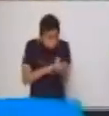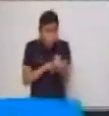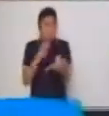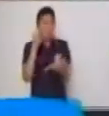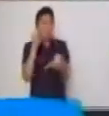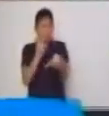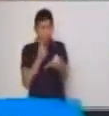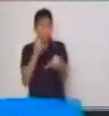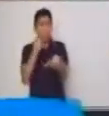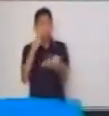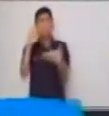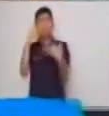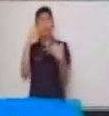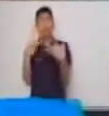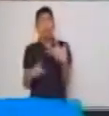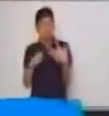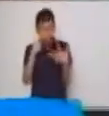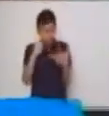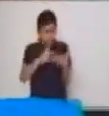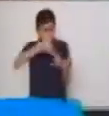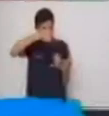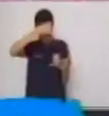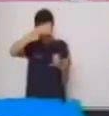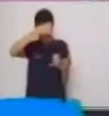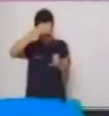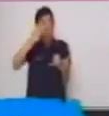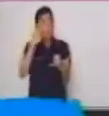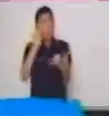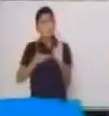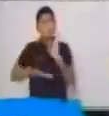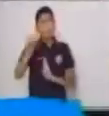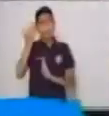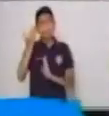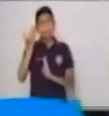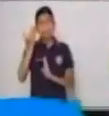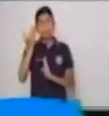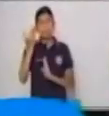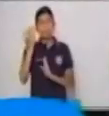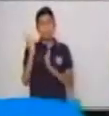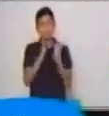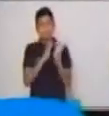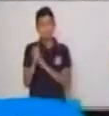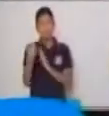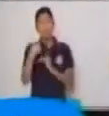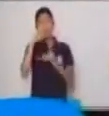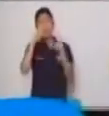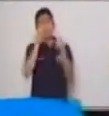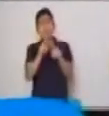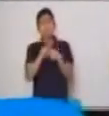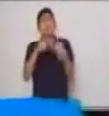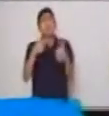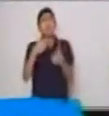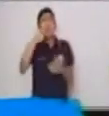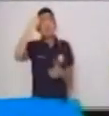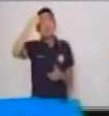tener más conocimientos. También celebramos el día 29 de